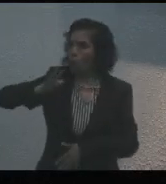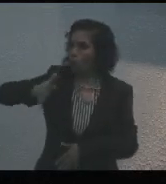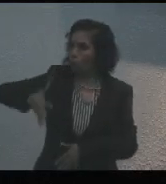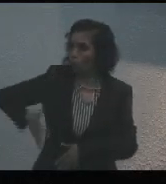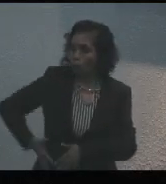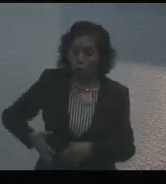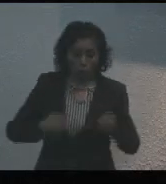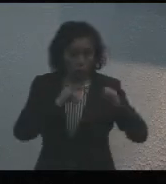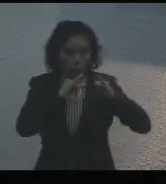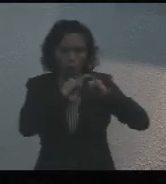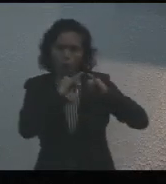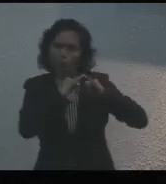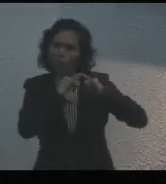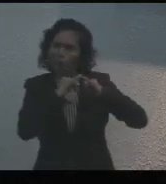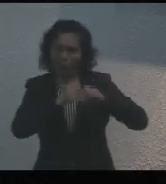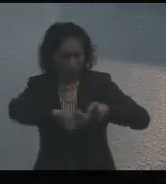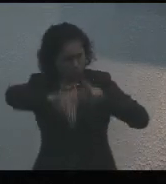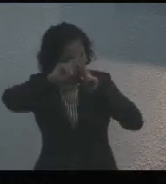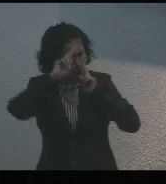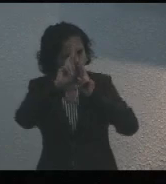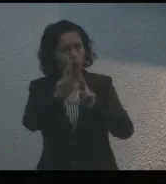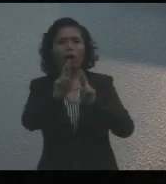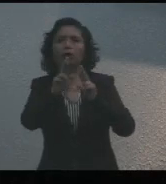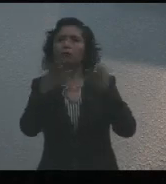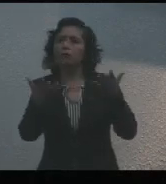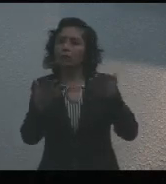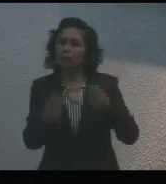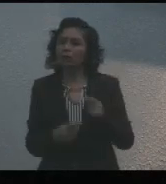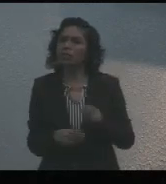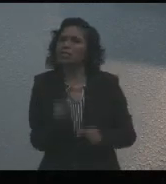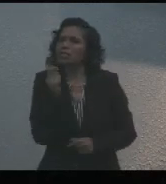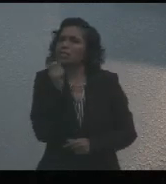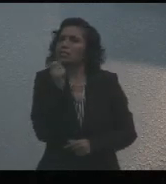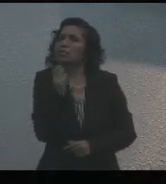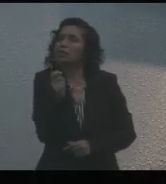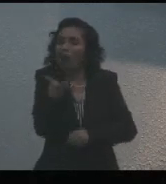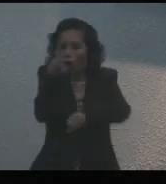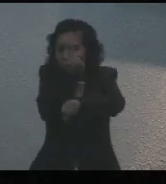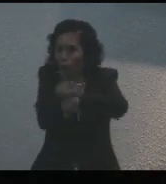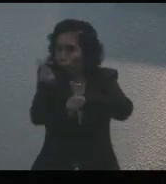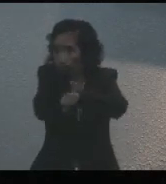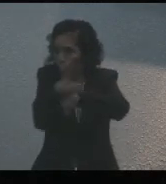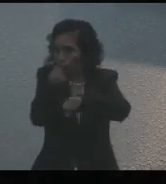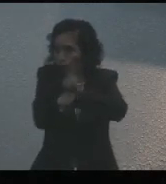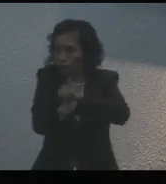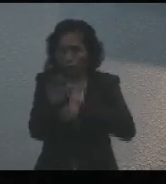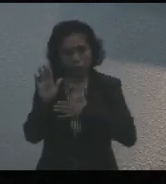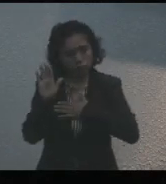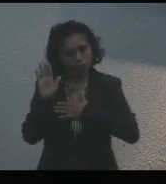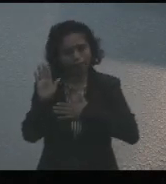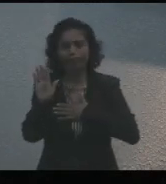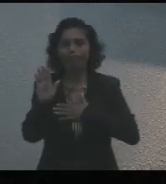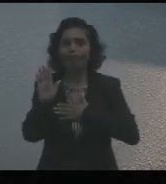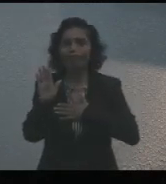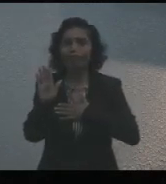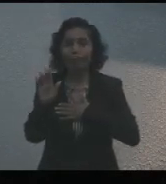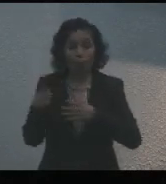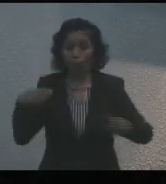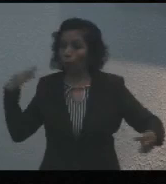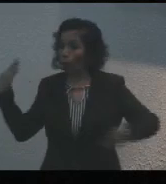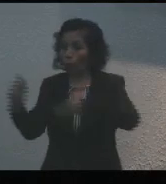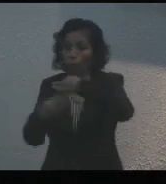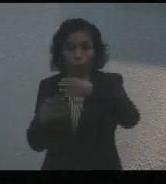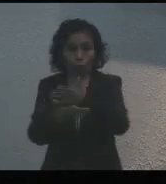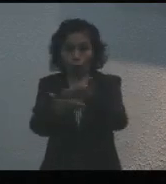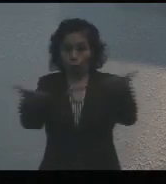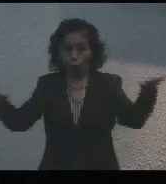las instituciones más reconocidas que refrendan todos los días el compromiso que tienen con todas y